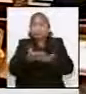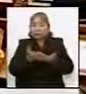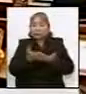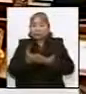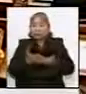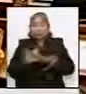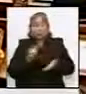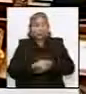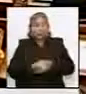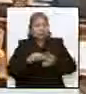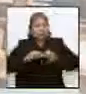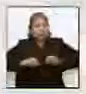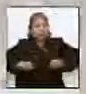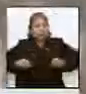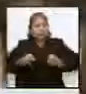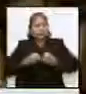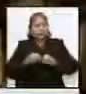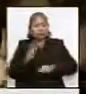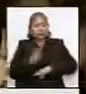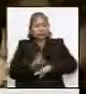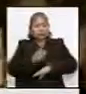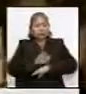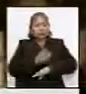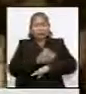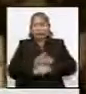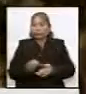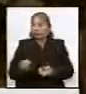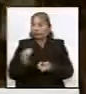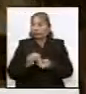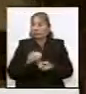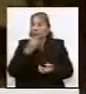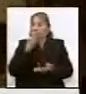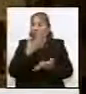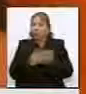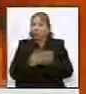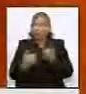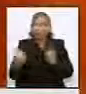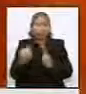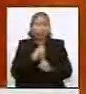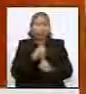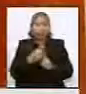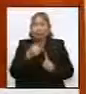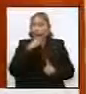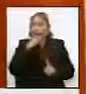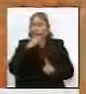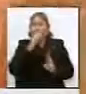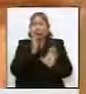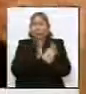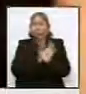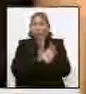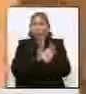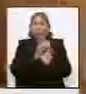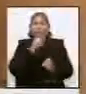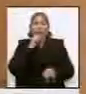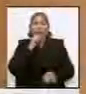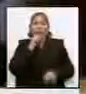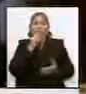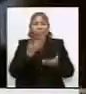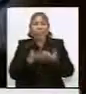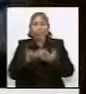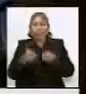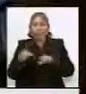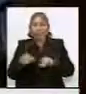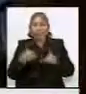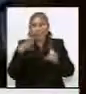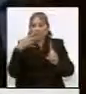desde el Parlamento Nacional se han mejorado e incrementado las penas contra la violencia física, sexual y psicológica a las mujeres, así como del